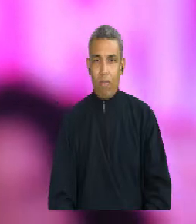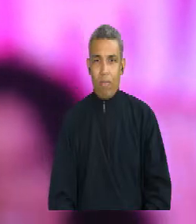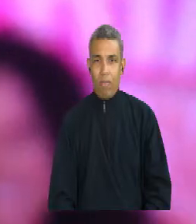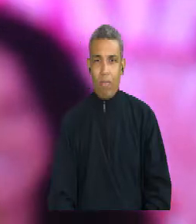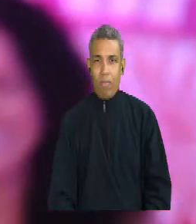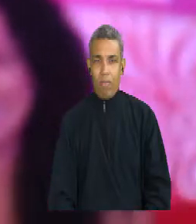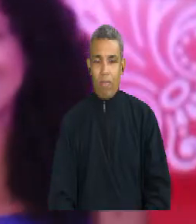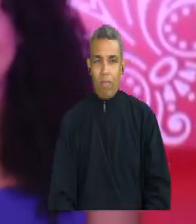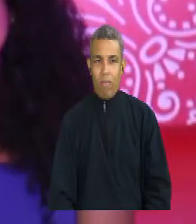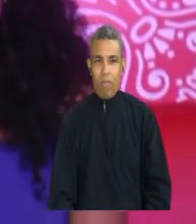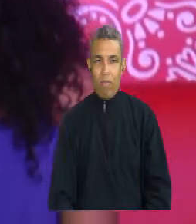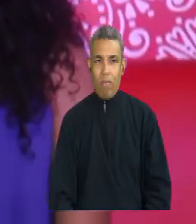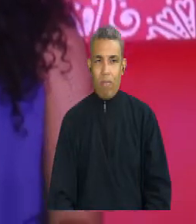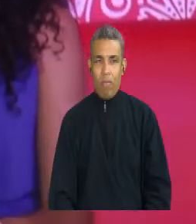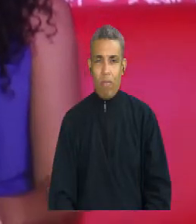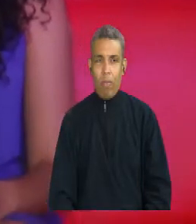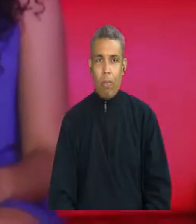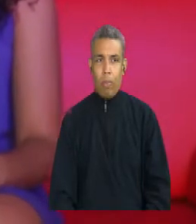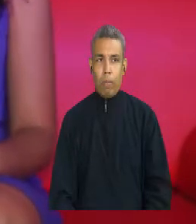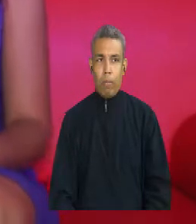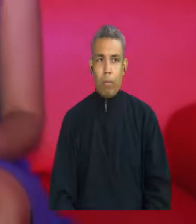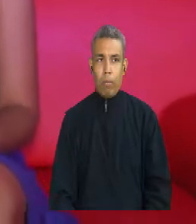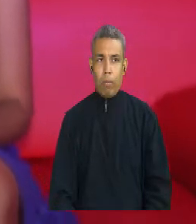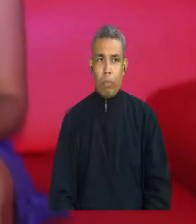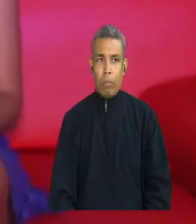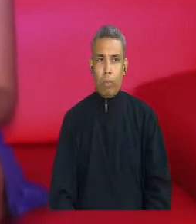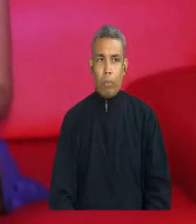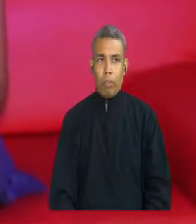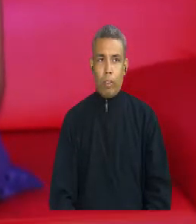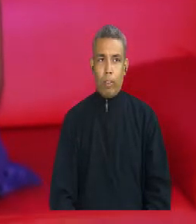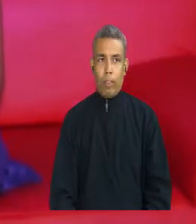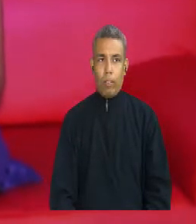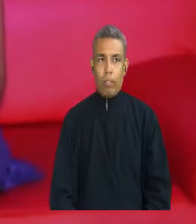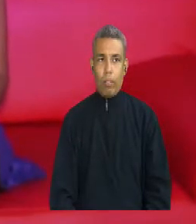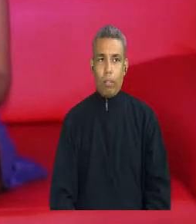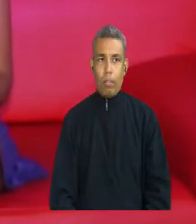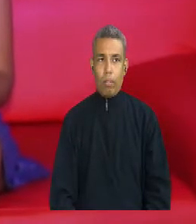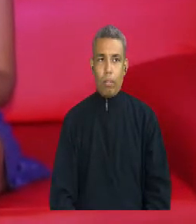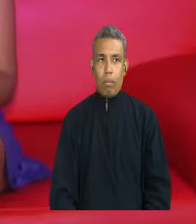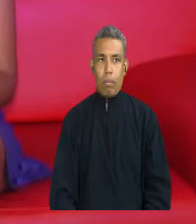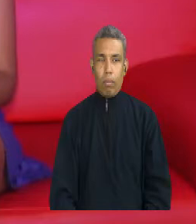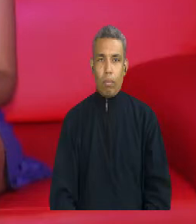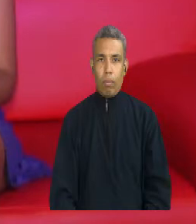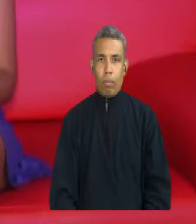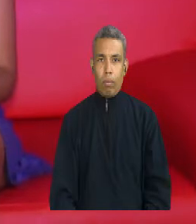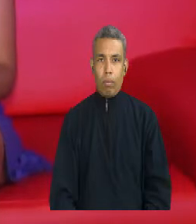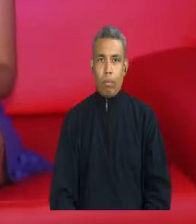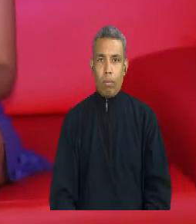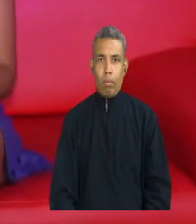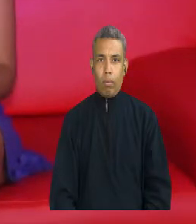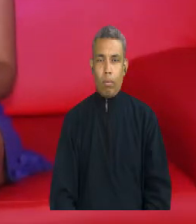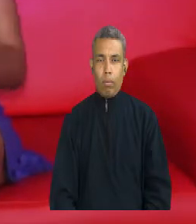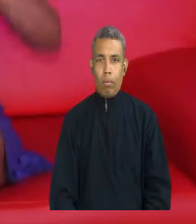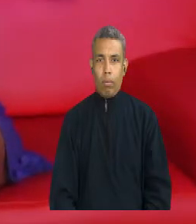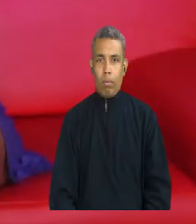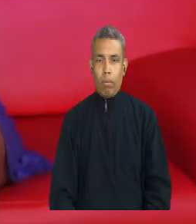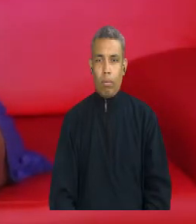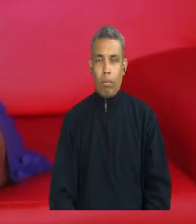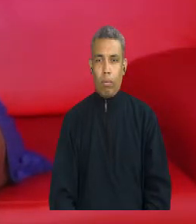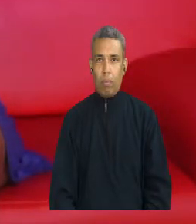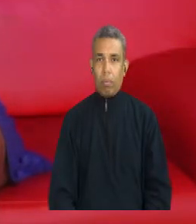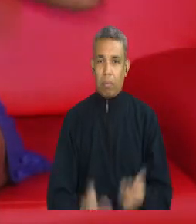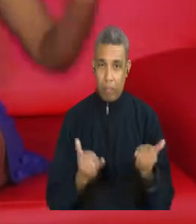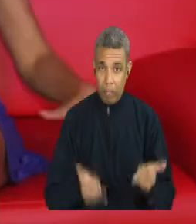Bueno, y nosotros continuamos desde la cervecería y ahorita queremos invitarlos para que ustedes se vayan directico para Zona Training. Aquí